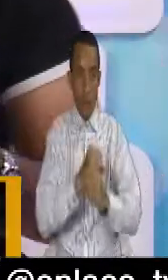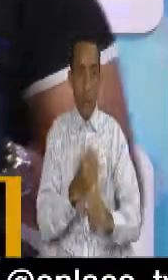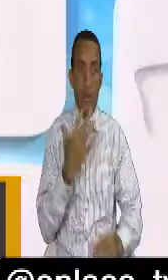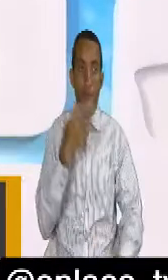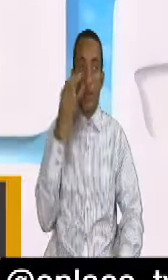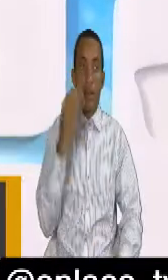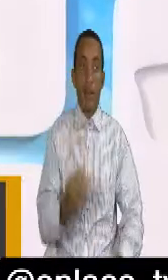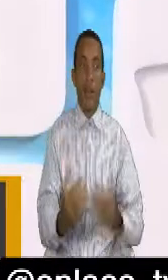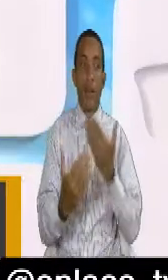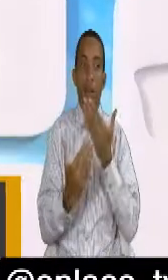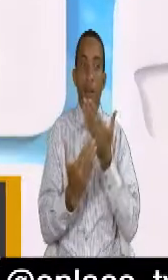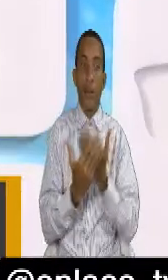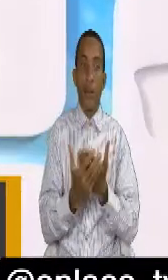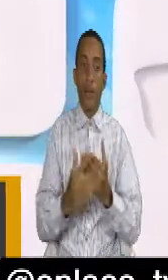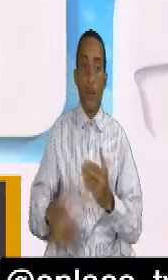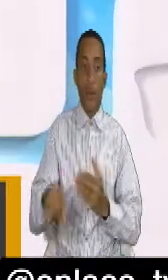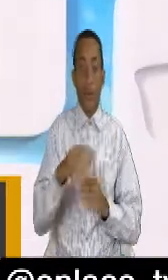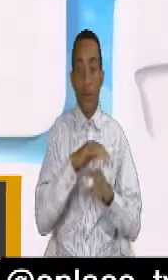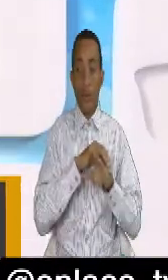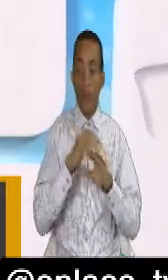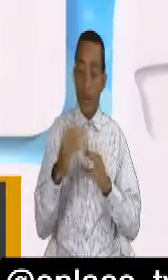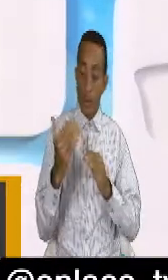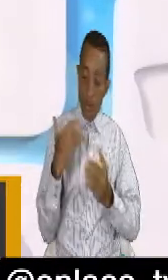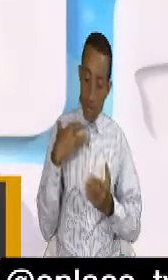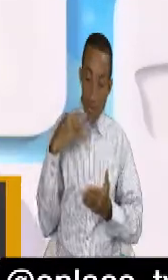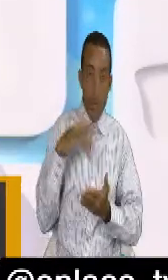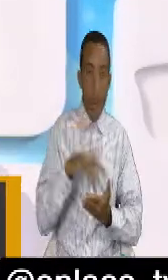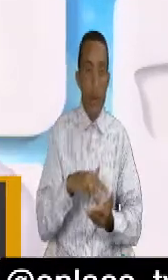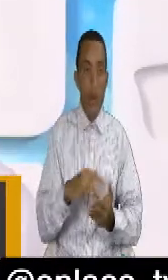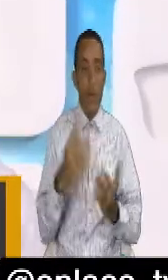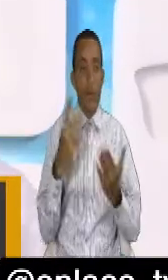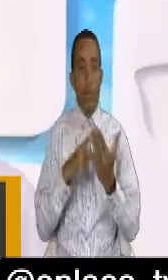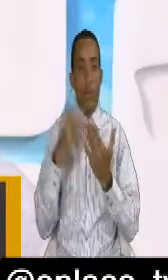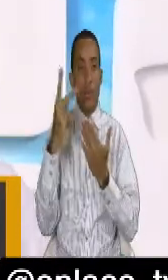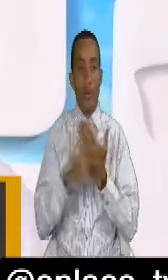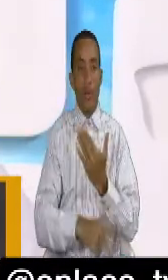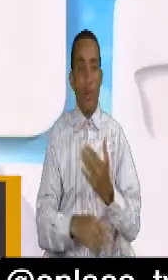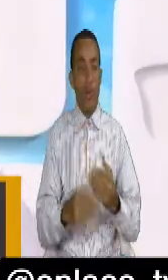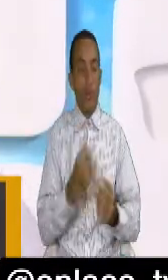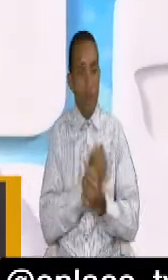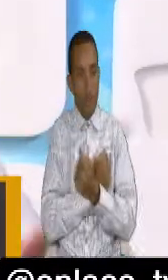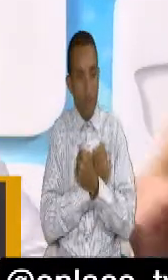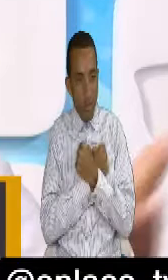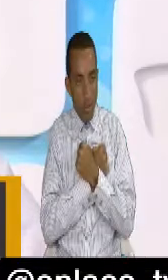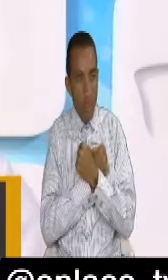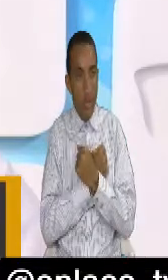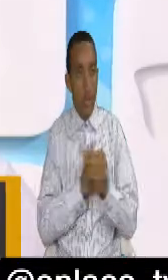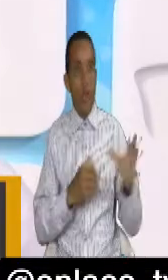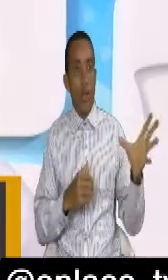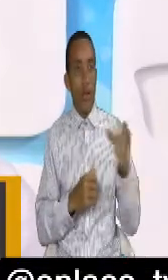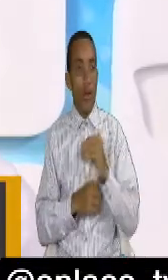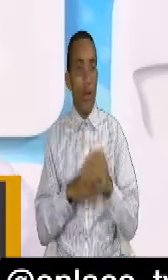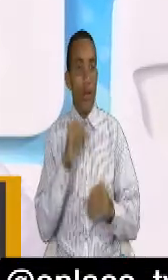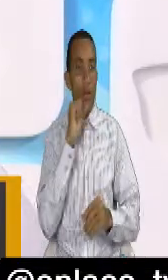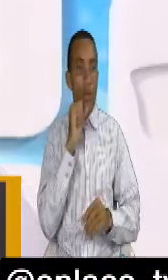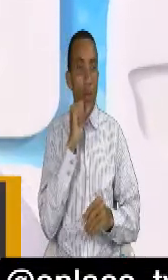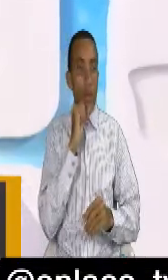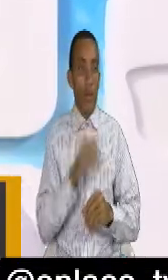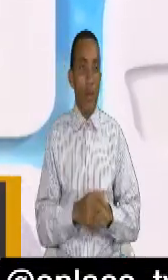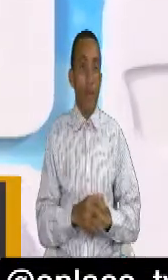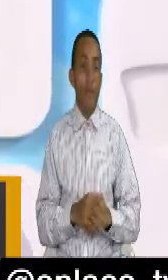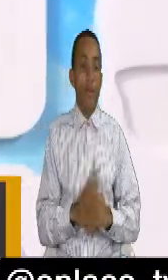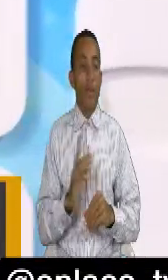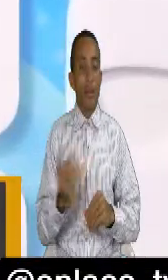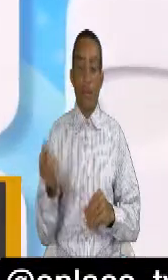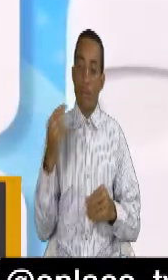muchas gracias a ustedes por esta invitación. Esto es un proyecto que viene con mucho cariño y con mucho amor para toda Barranca Bermeja que tanto nos ha